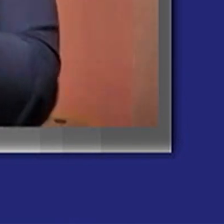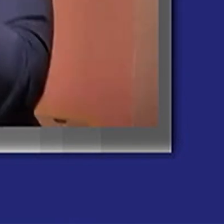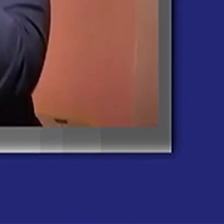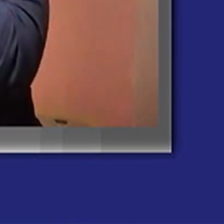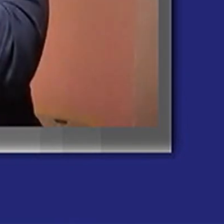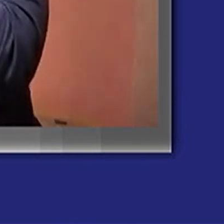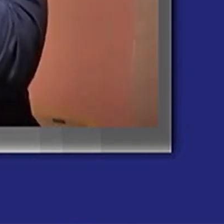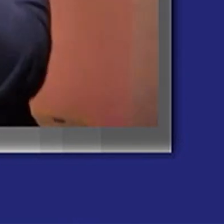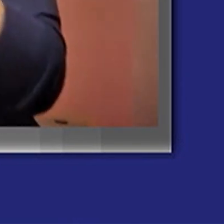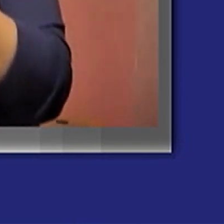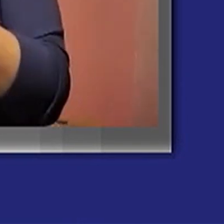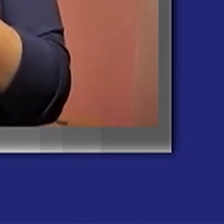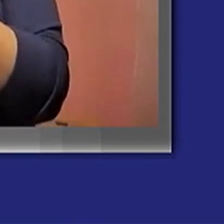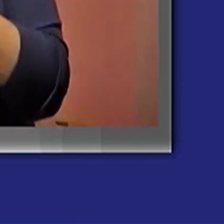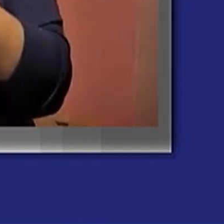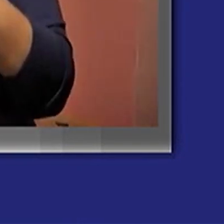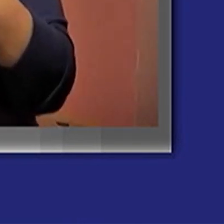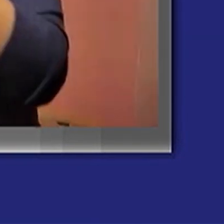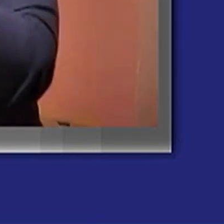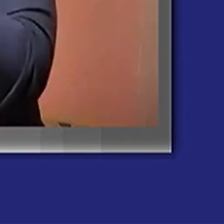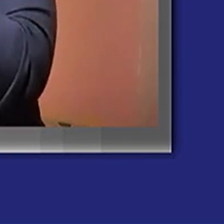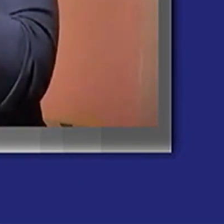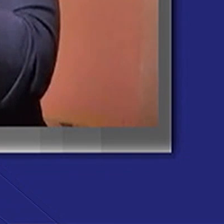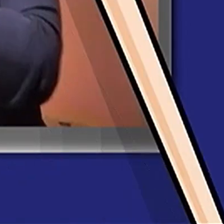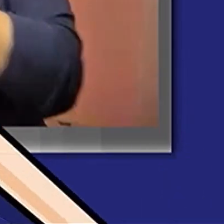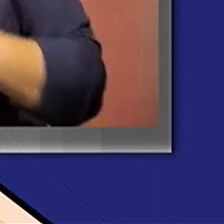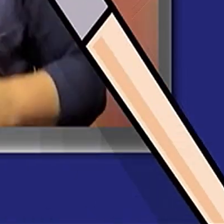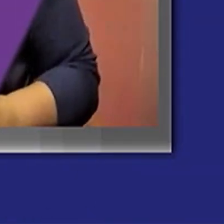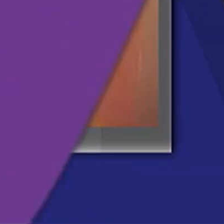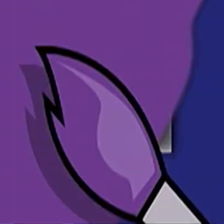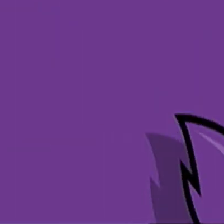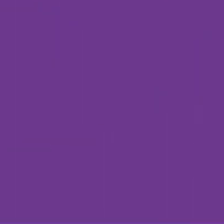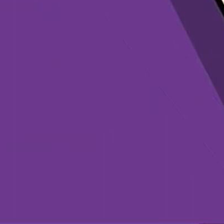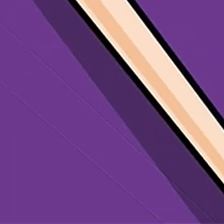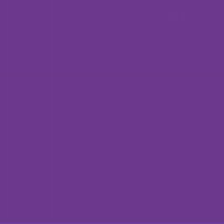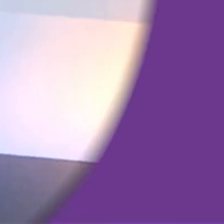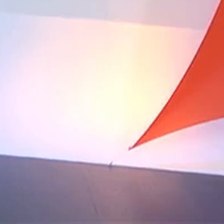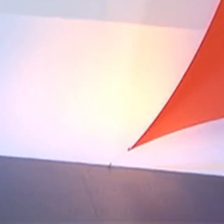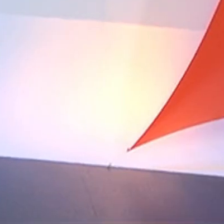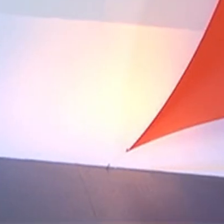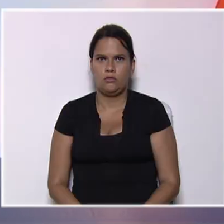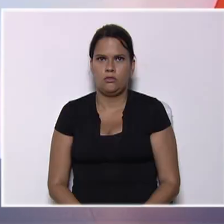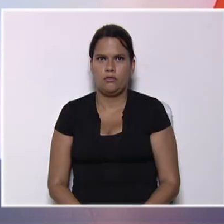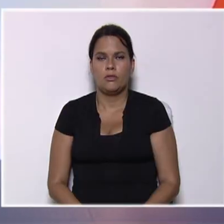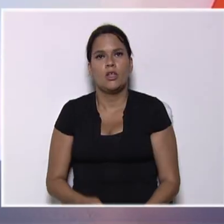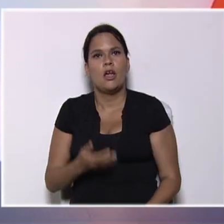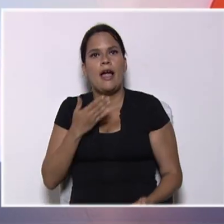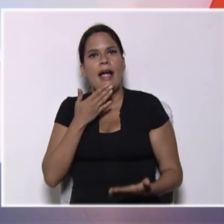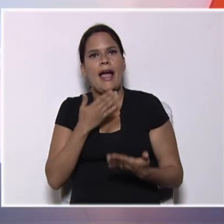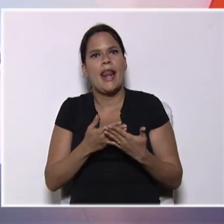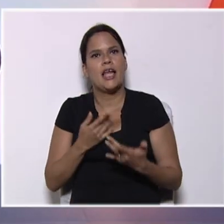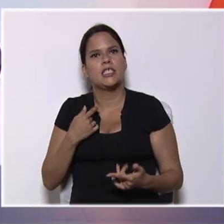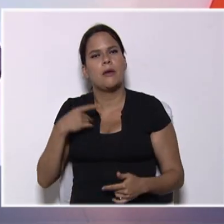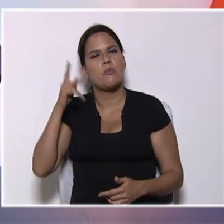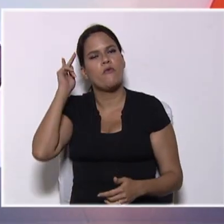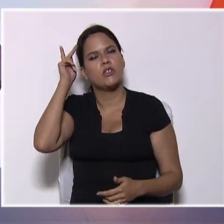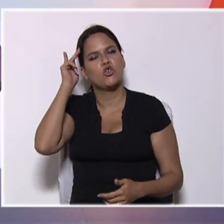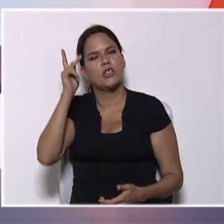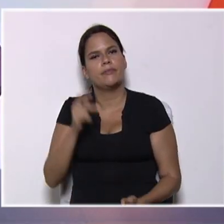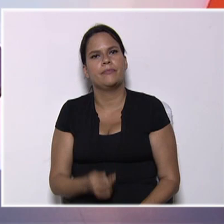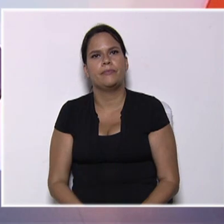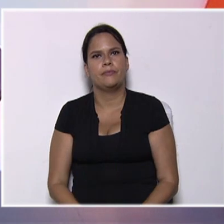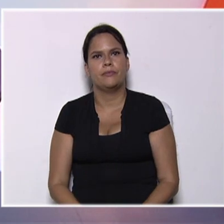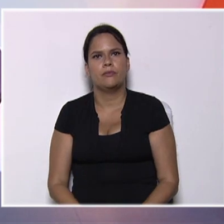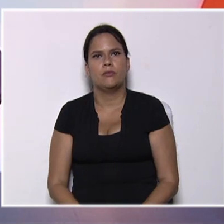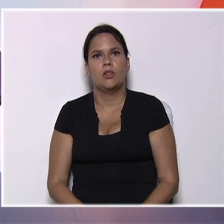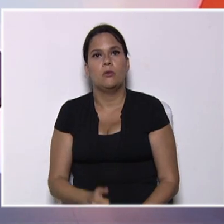cultivos. Muchísimas gracias, profesora Yolibela Ponte. Y